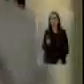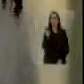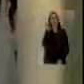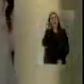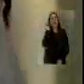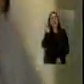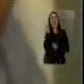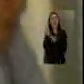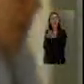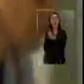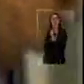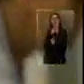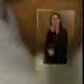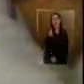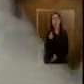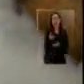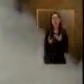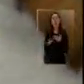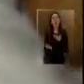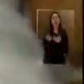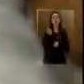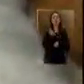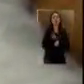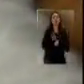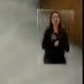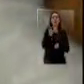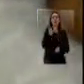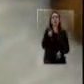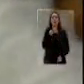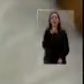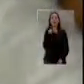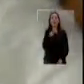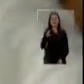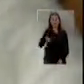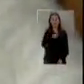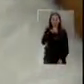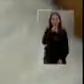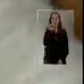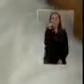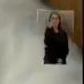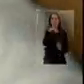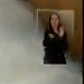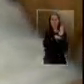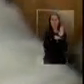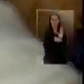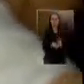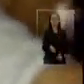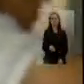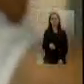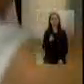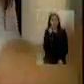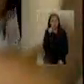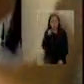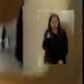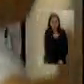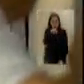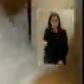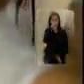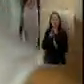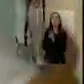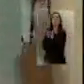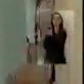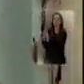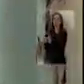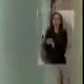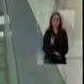Señorita, hola, buenos días. Le quería preguntar, ¿dónde ubicamos al doctor Fuentes? ¿Por la escalera? En el primer piso. Ah, ya. Por ahí, por la escalera. Ya. Ya.